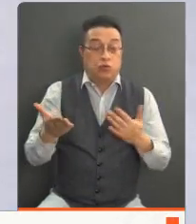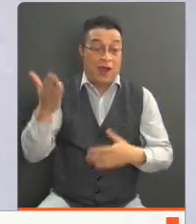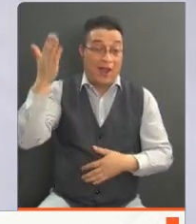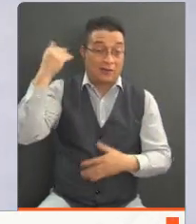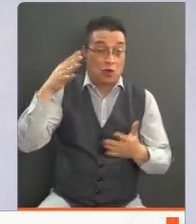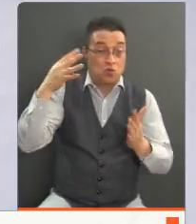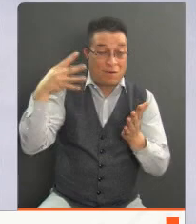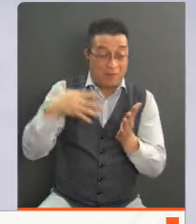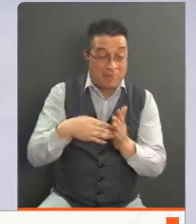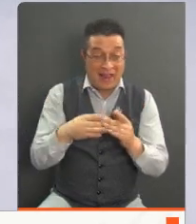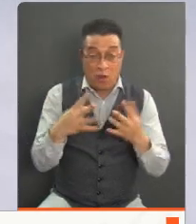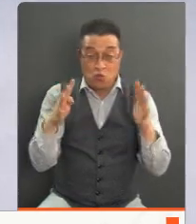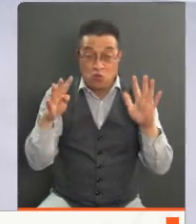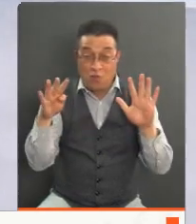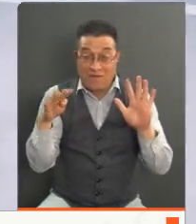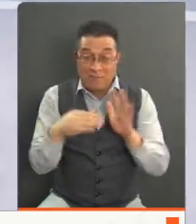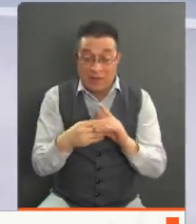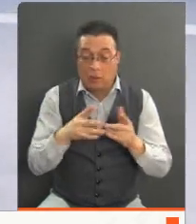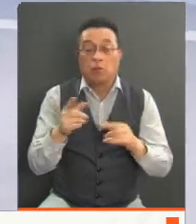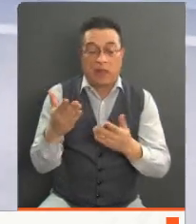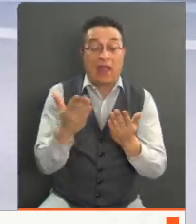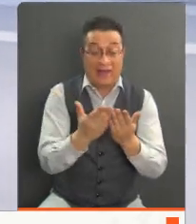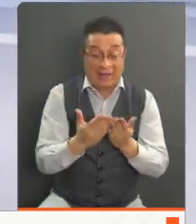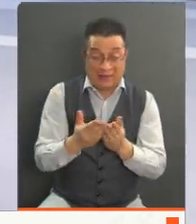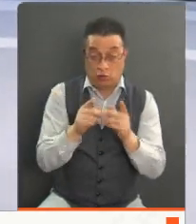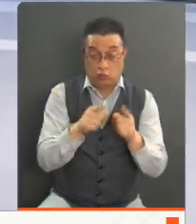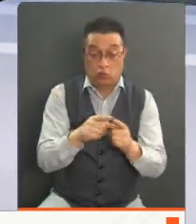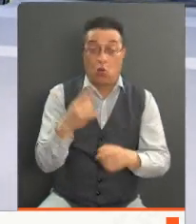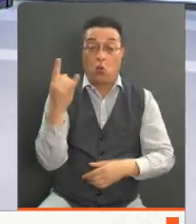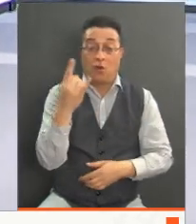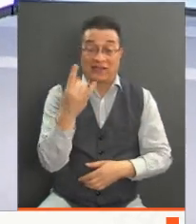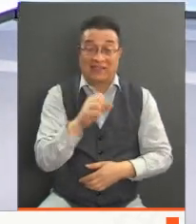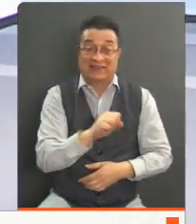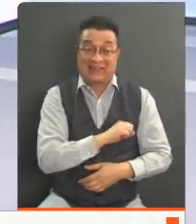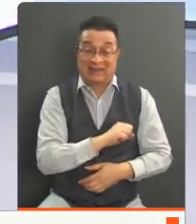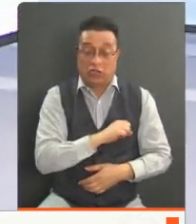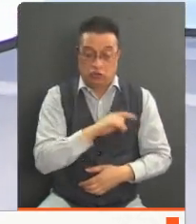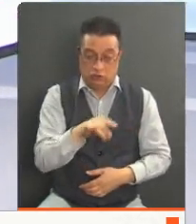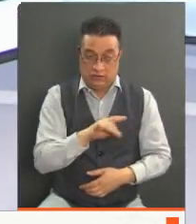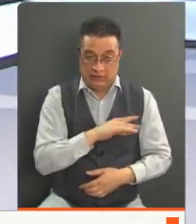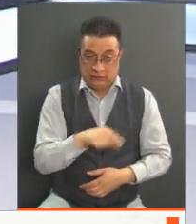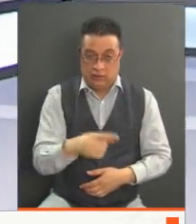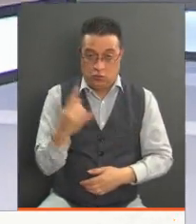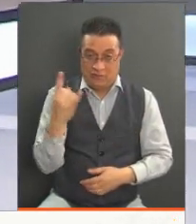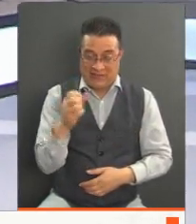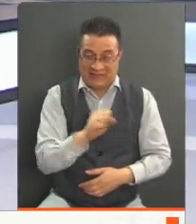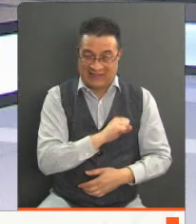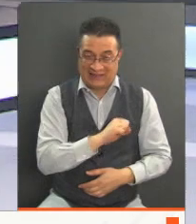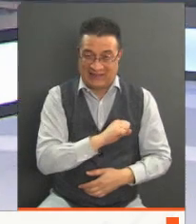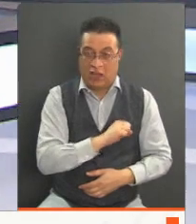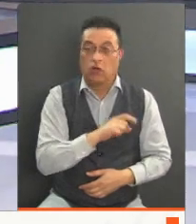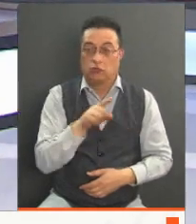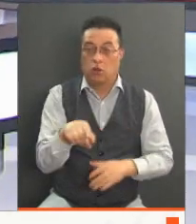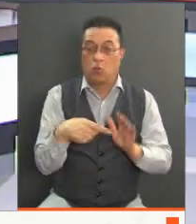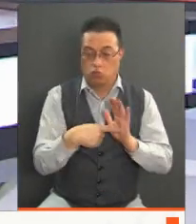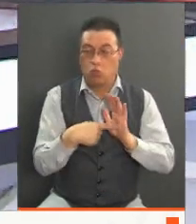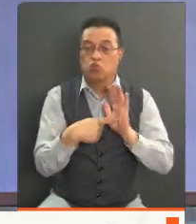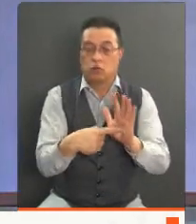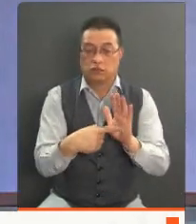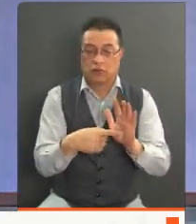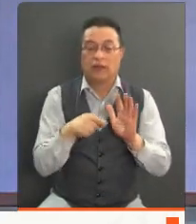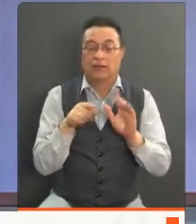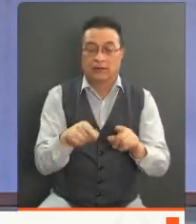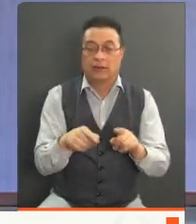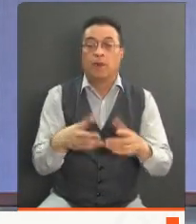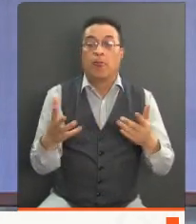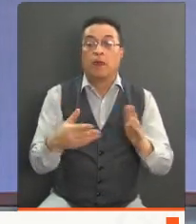mira este estudio que hizo la universidad santiago de chile voy a que decir lo que él buenas tras claro de usach que